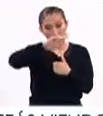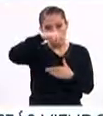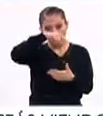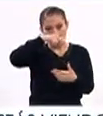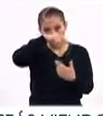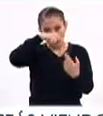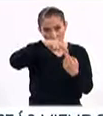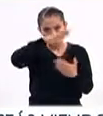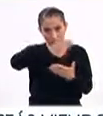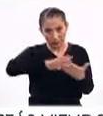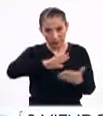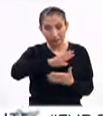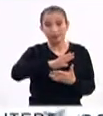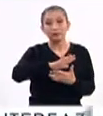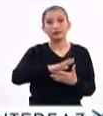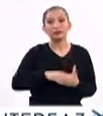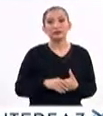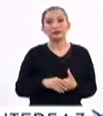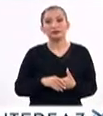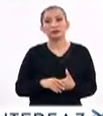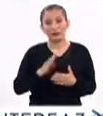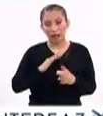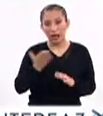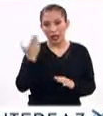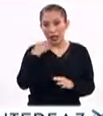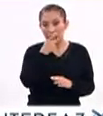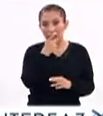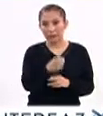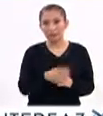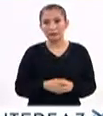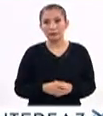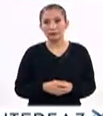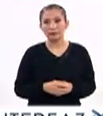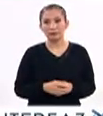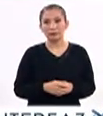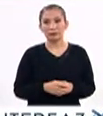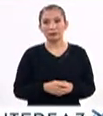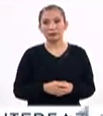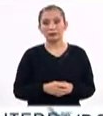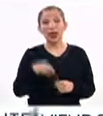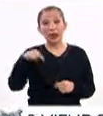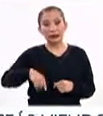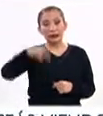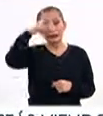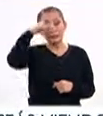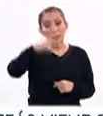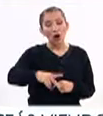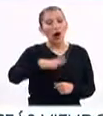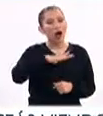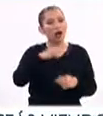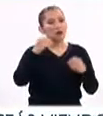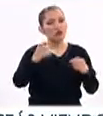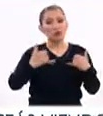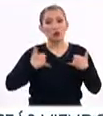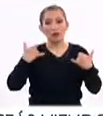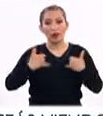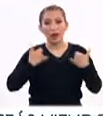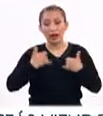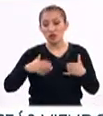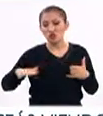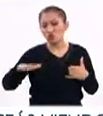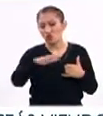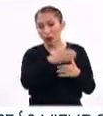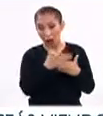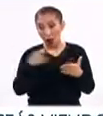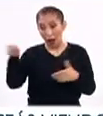zona. Y ya he comentado, además, aquí en México hay muchos jóvenes.